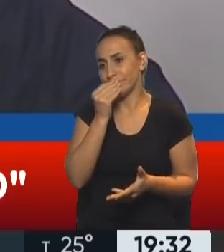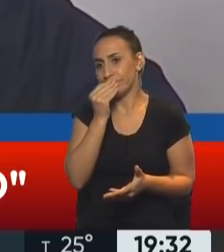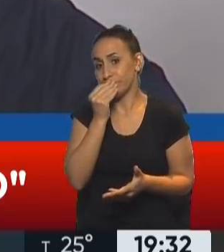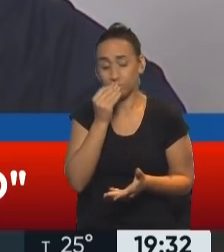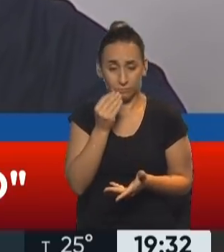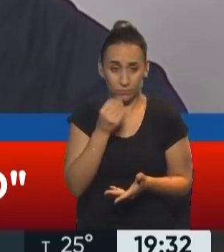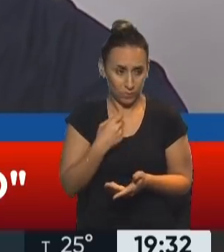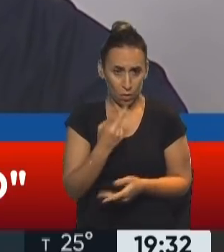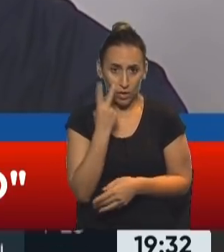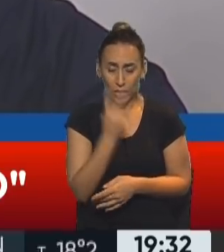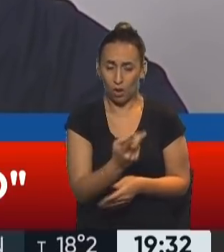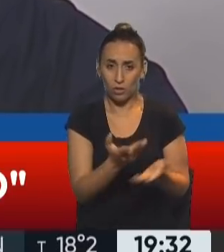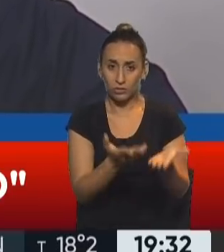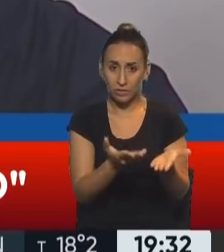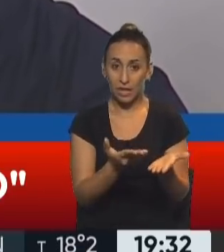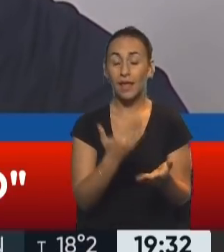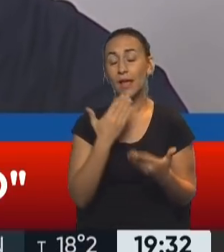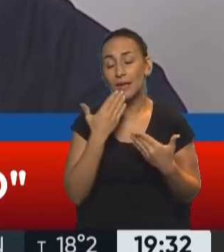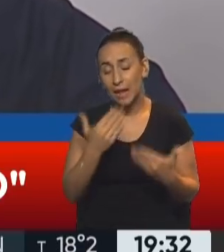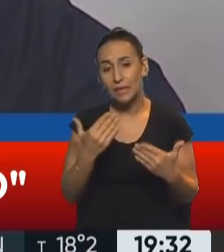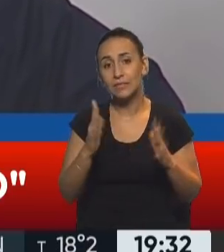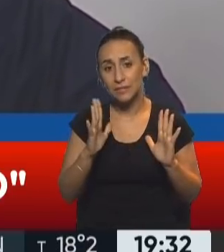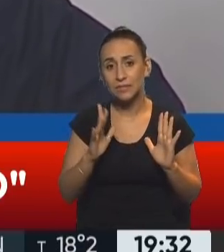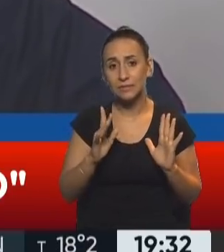que gracias a Dios que existieron los Argenmex,